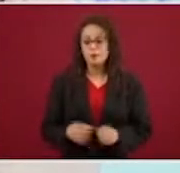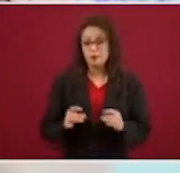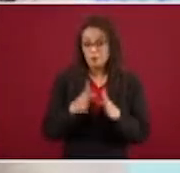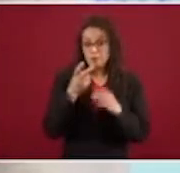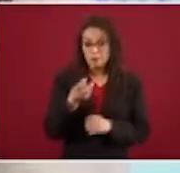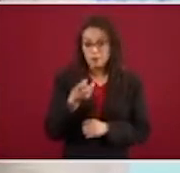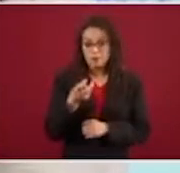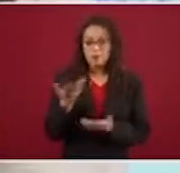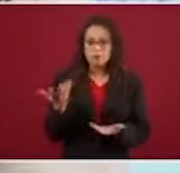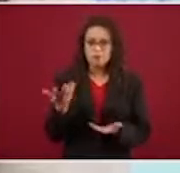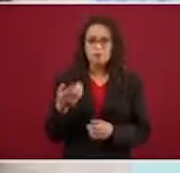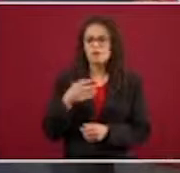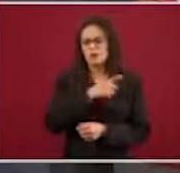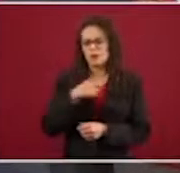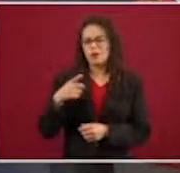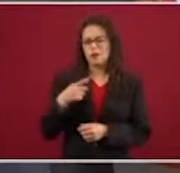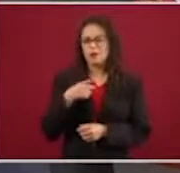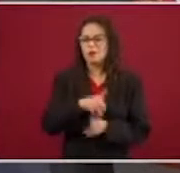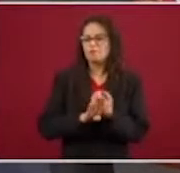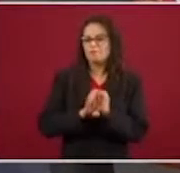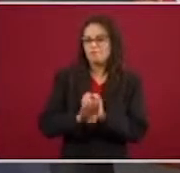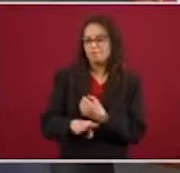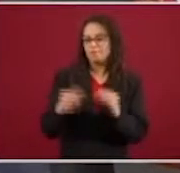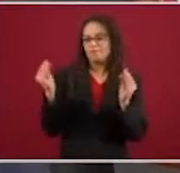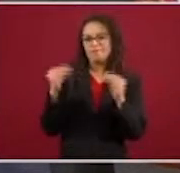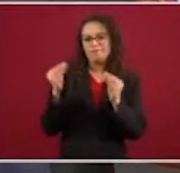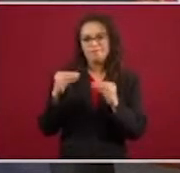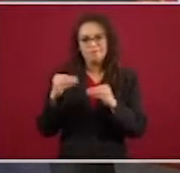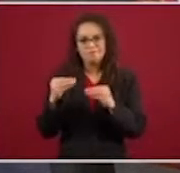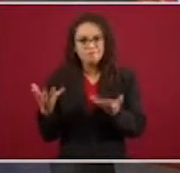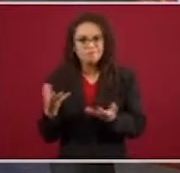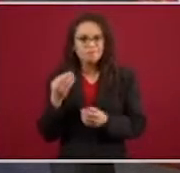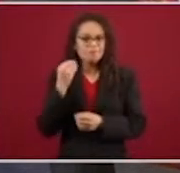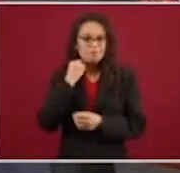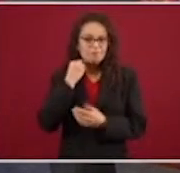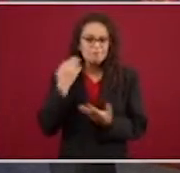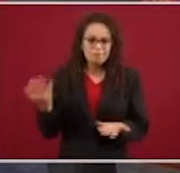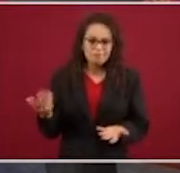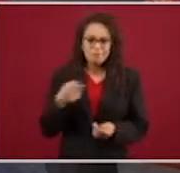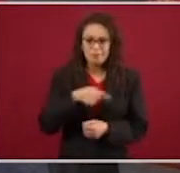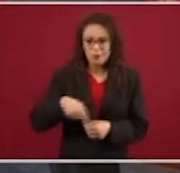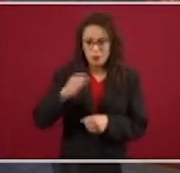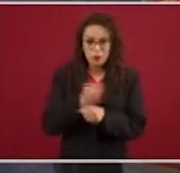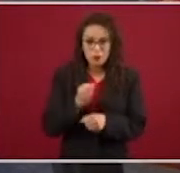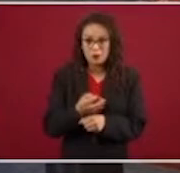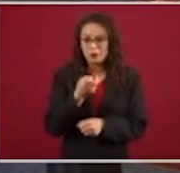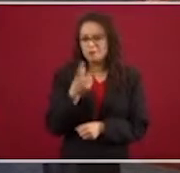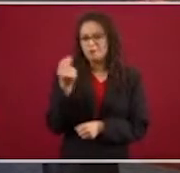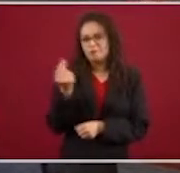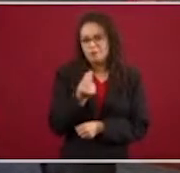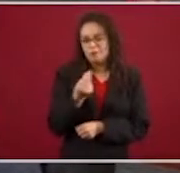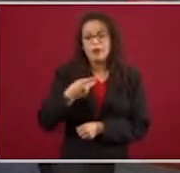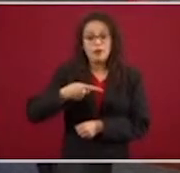un litigio, decir que no estamos en la lógica de los litigios, pero sí